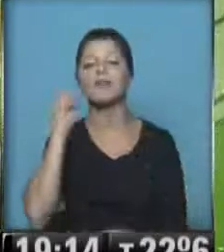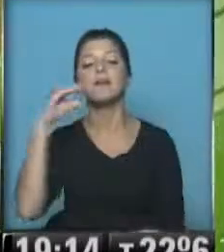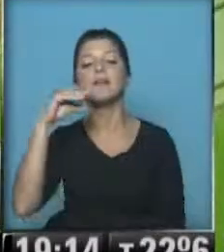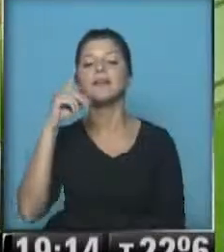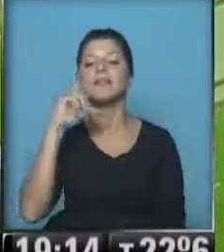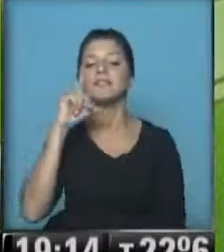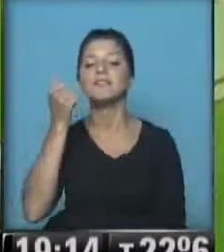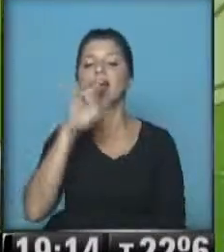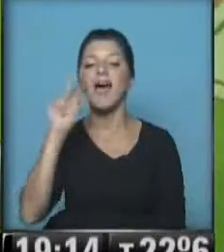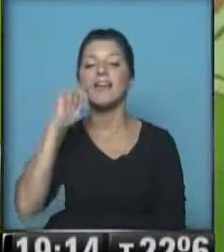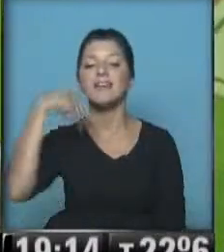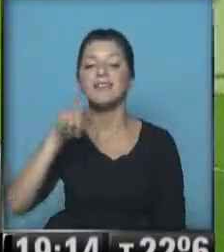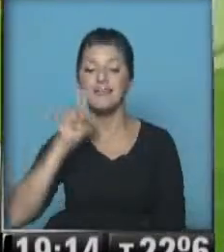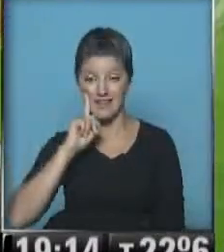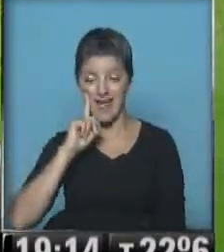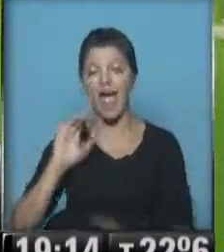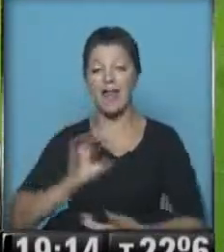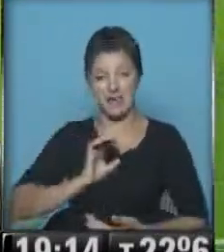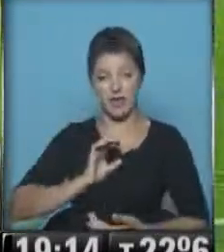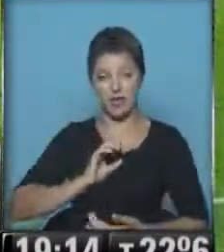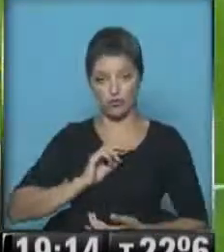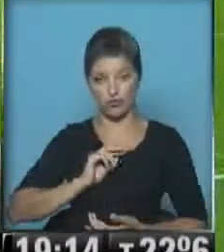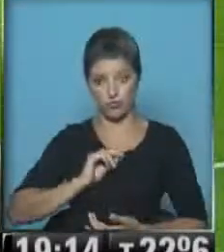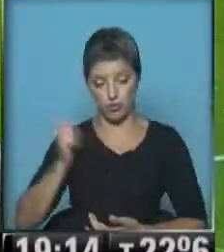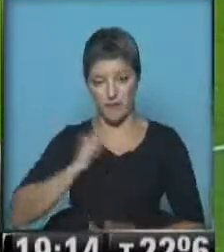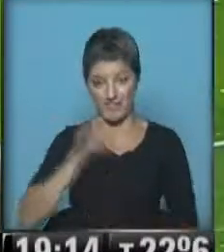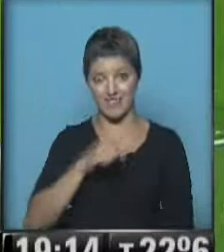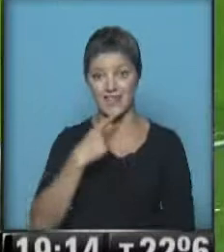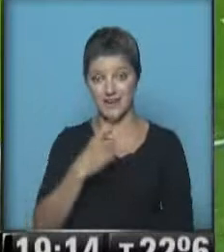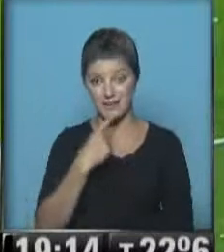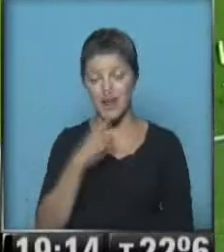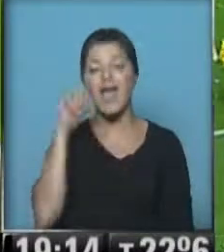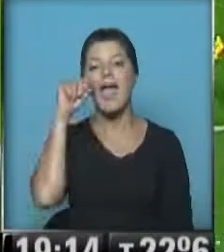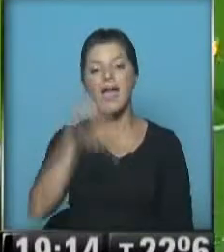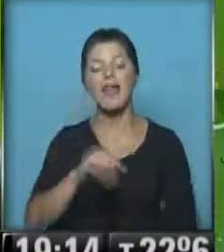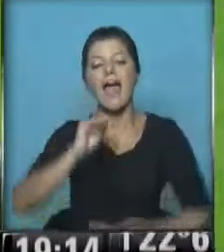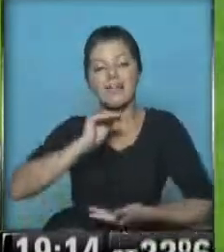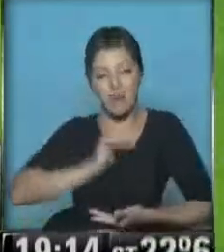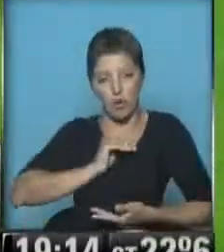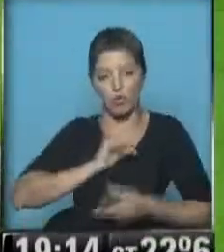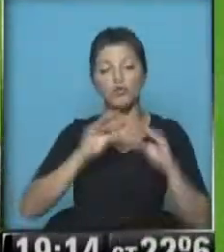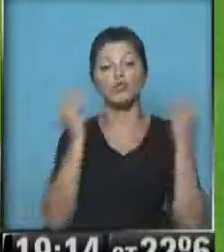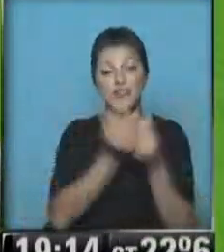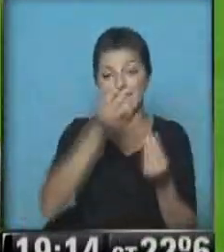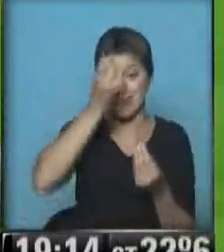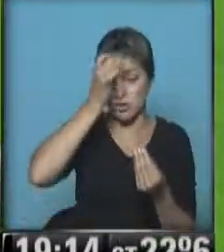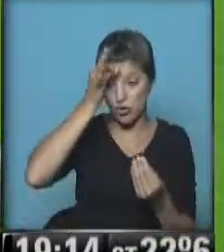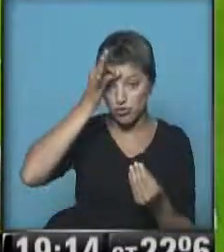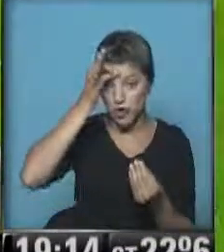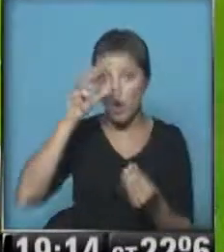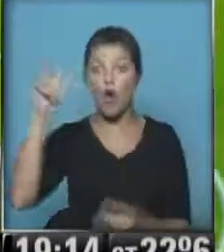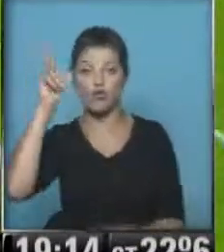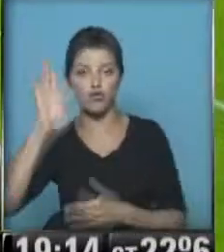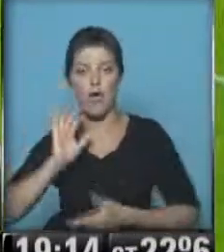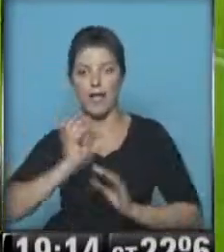¿te suena el arquero suplente de River? Atajó de 12 penales que le tiraron 8 en su